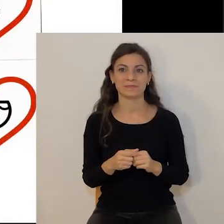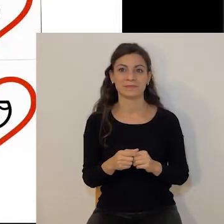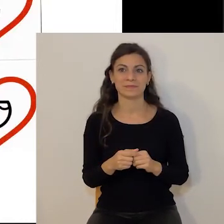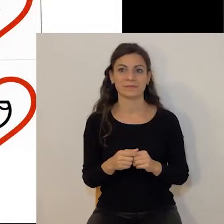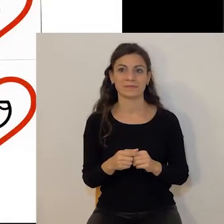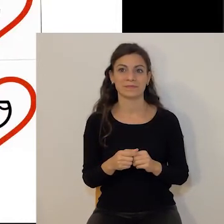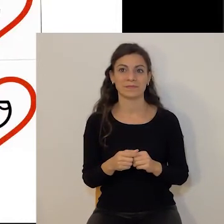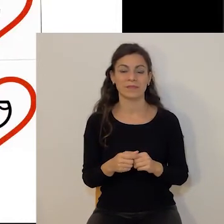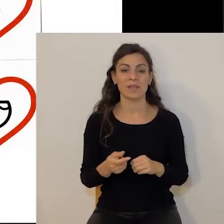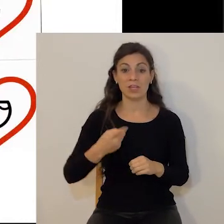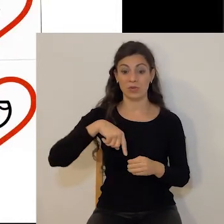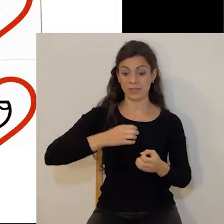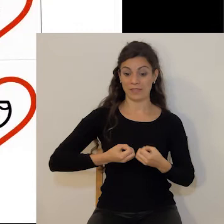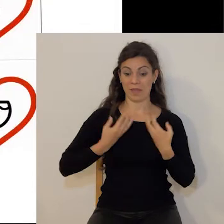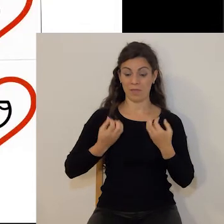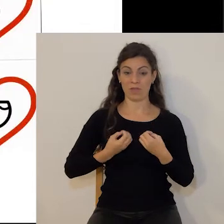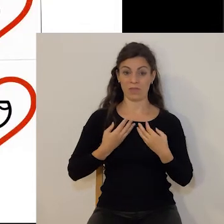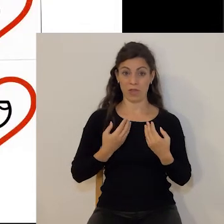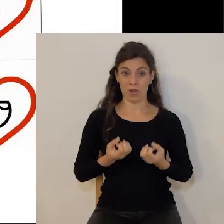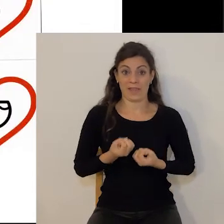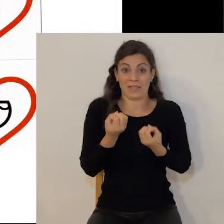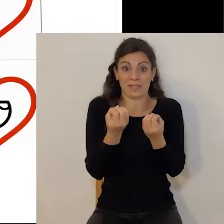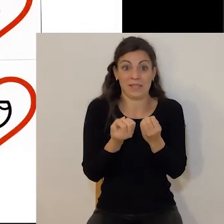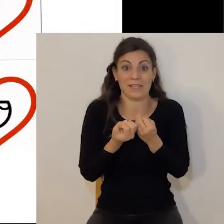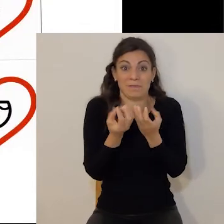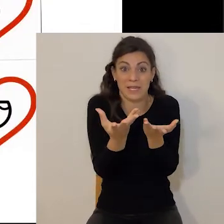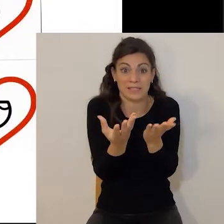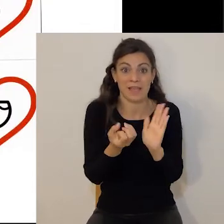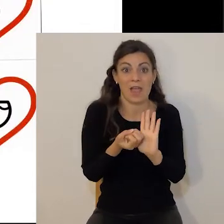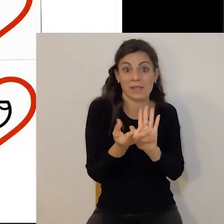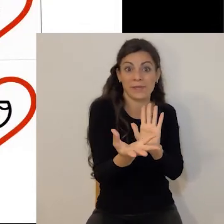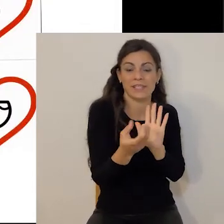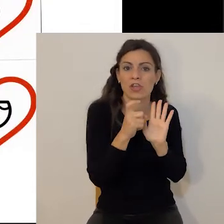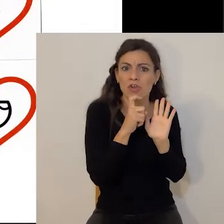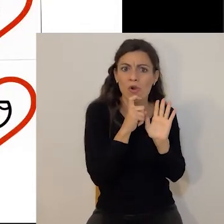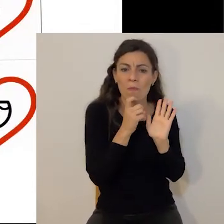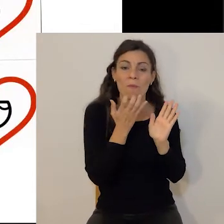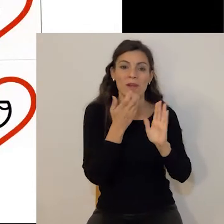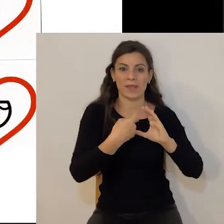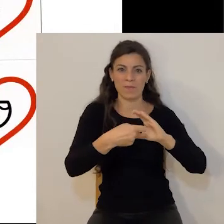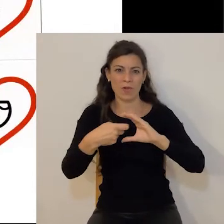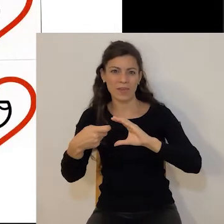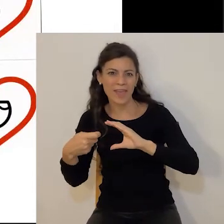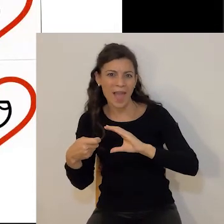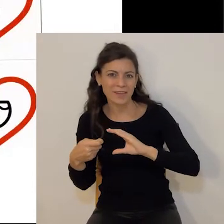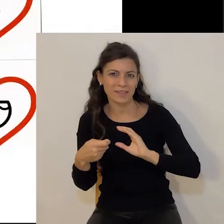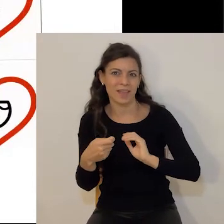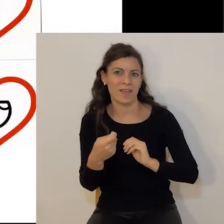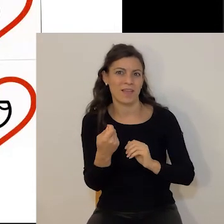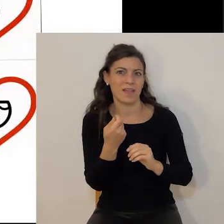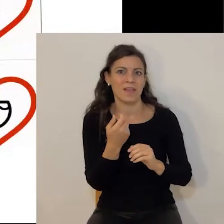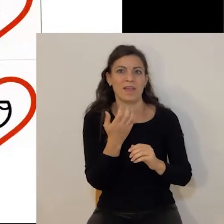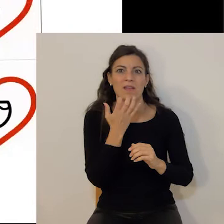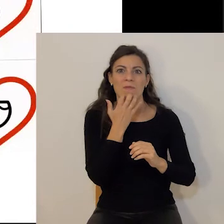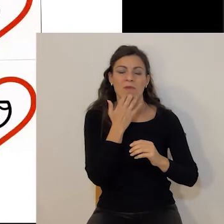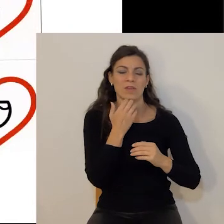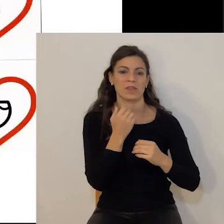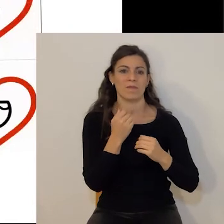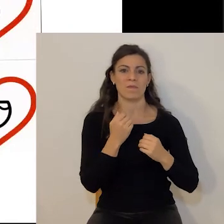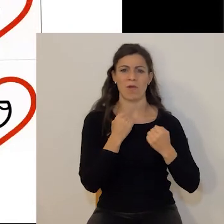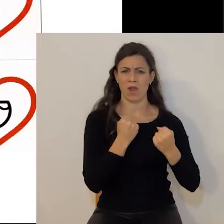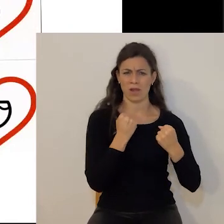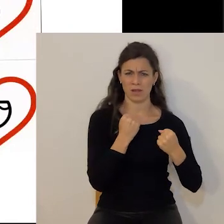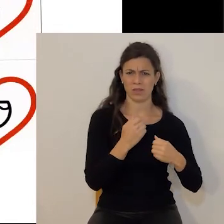podemos expresar nuestras emociones. Bueno, pues por ejemplo, esta carta puede decir, pues es más energía para